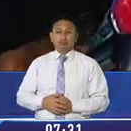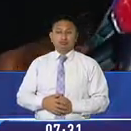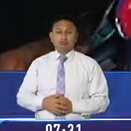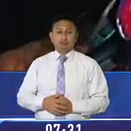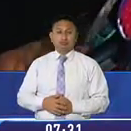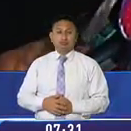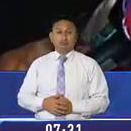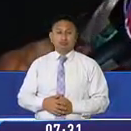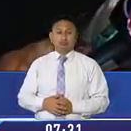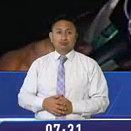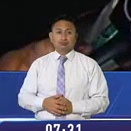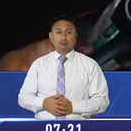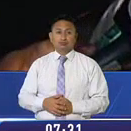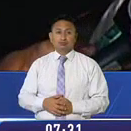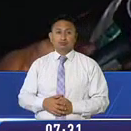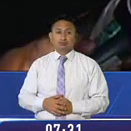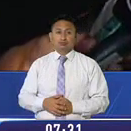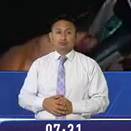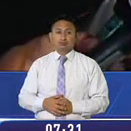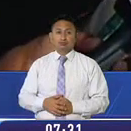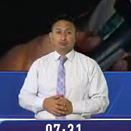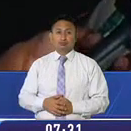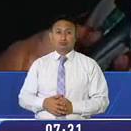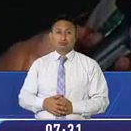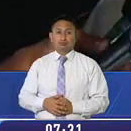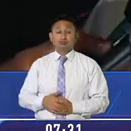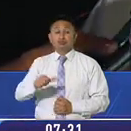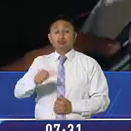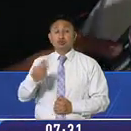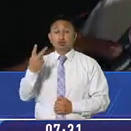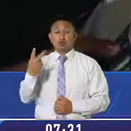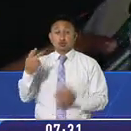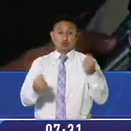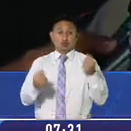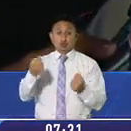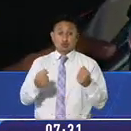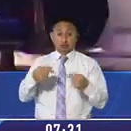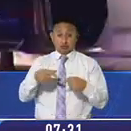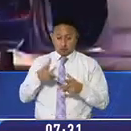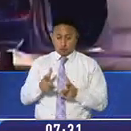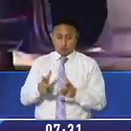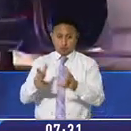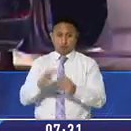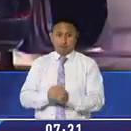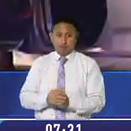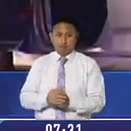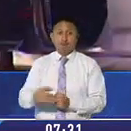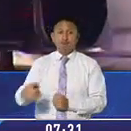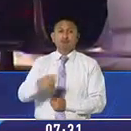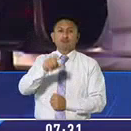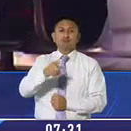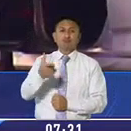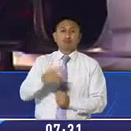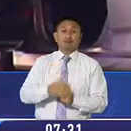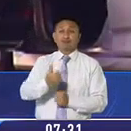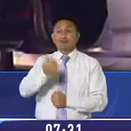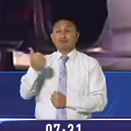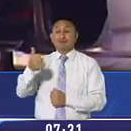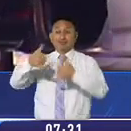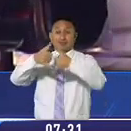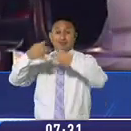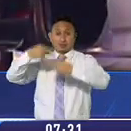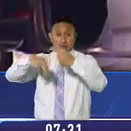hacia el interior de estos otros dos automóviles que se encontraban trasladando por esta vía. Para salvarse, lograron ingresar al parqueadero de este